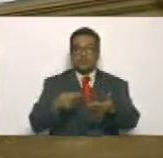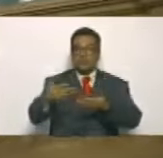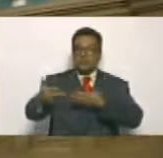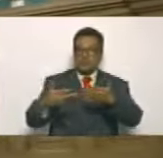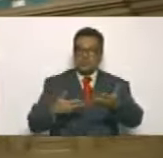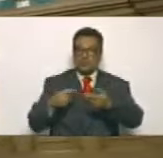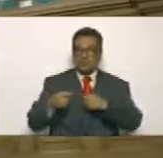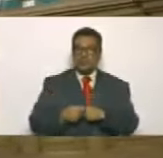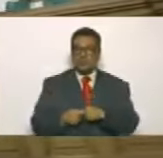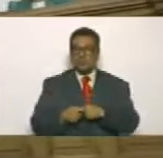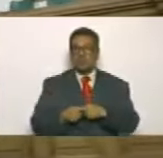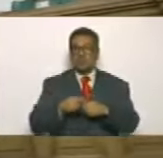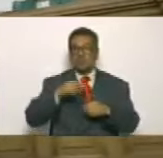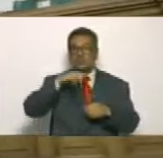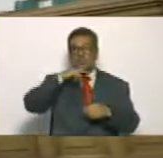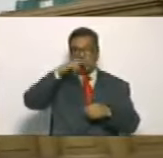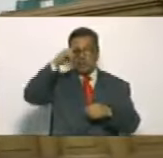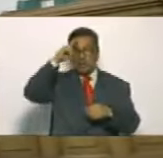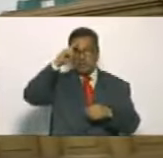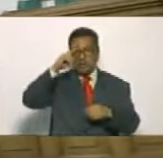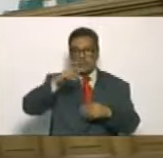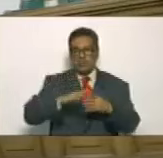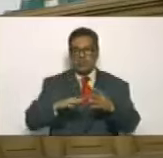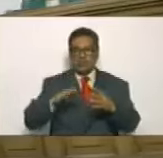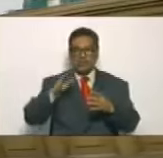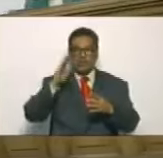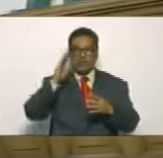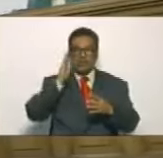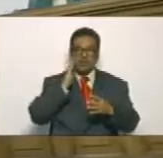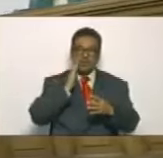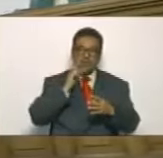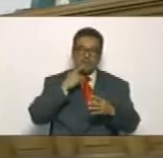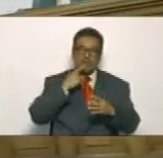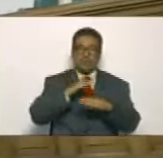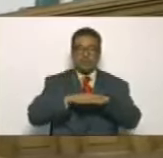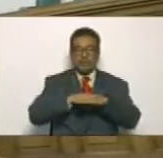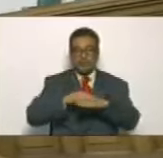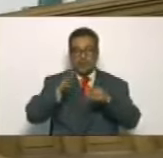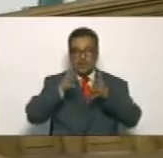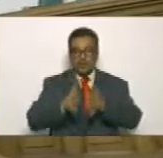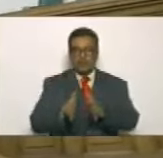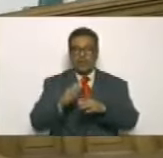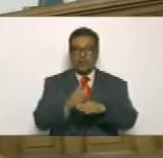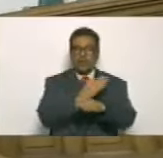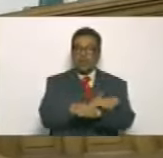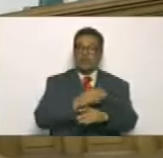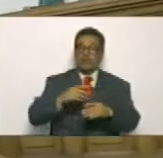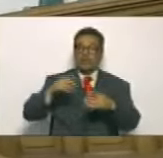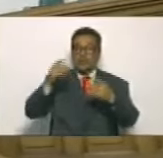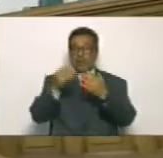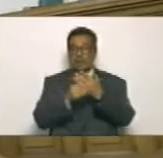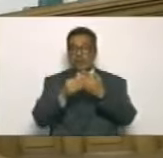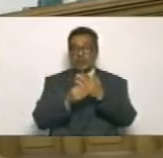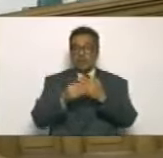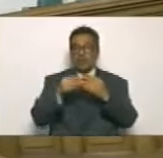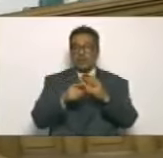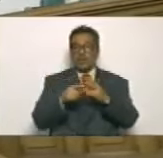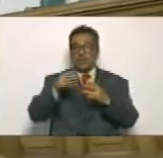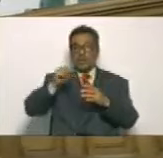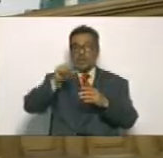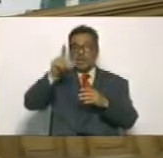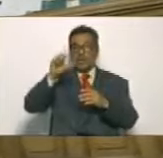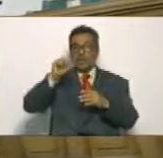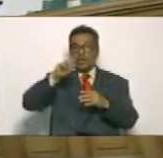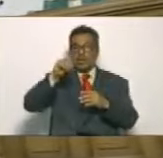ellos era de padre e hijo, un padre espiritual, como le decía él. Aún antes del casamiento con la marquesa de